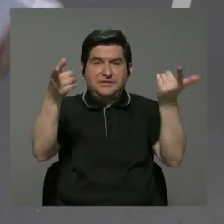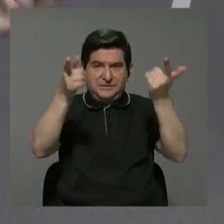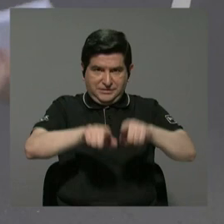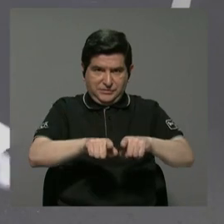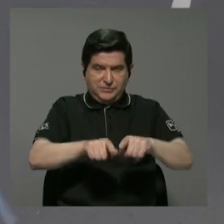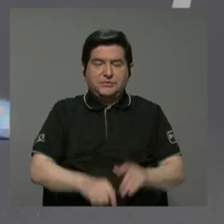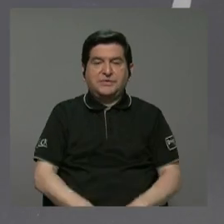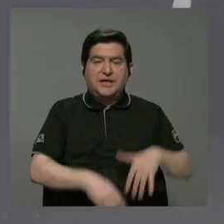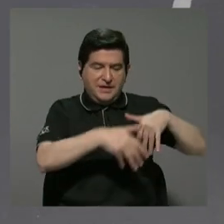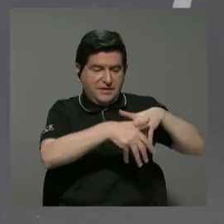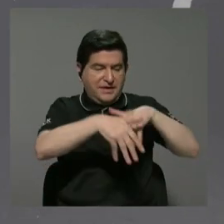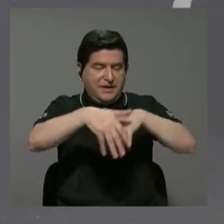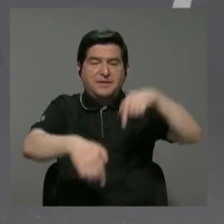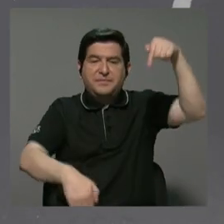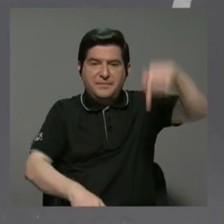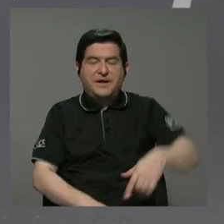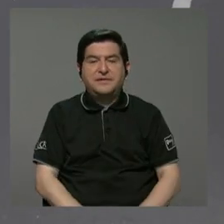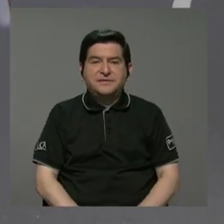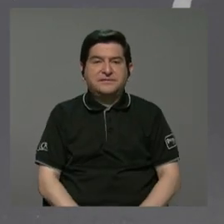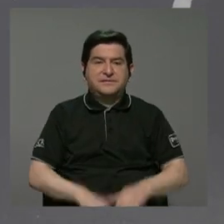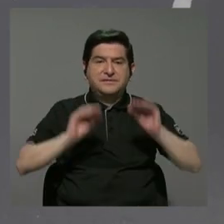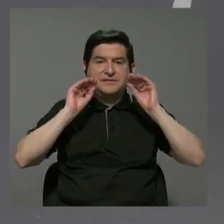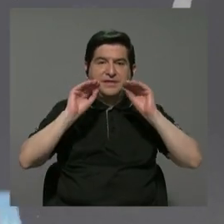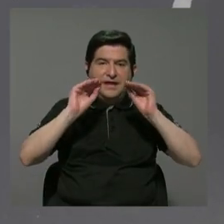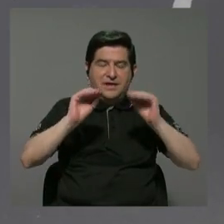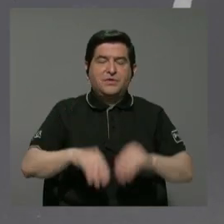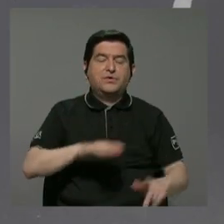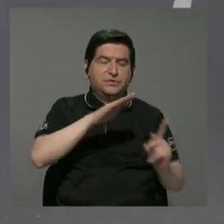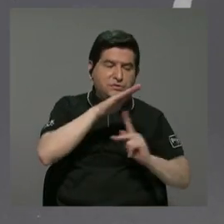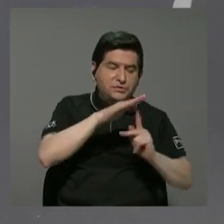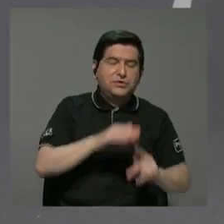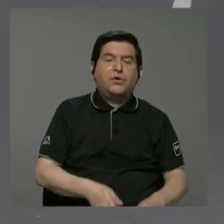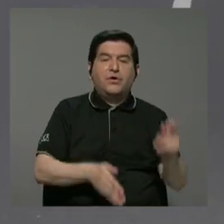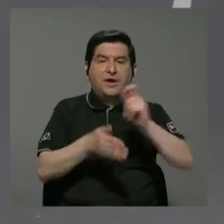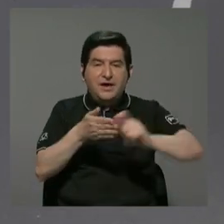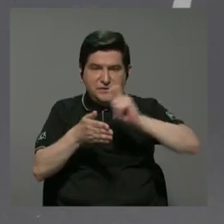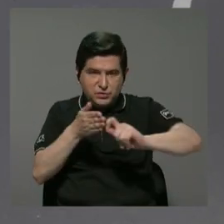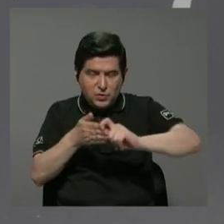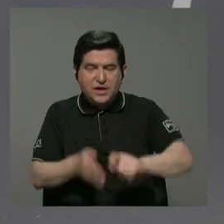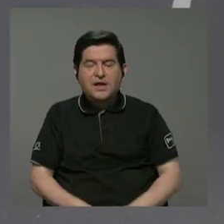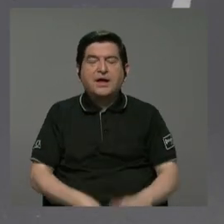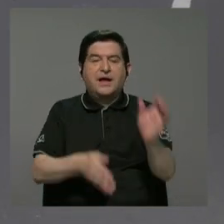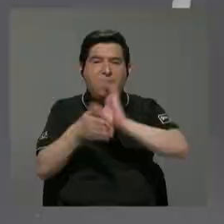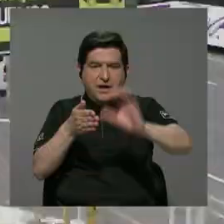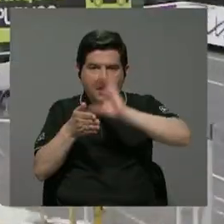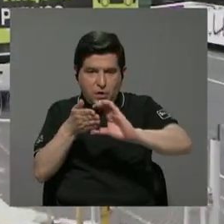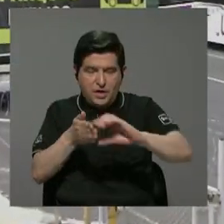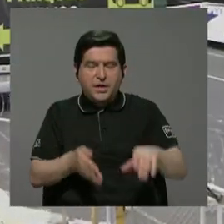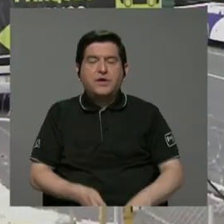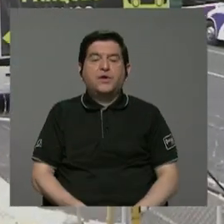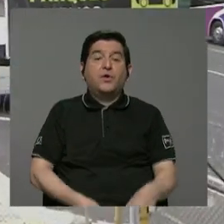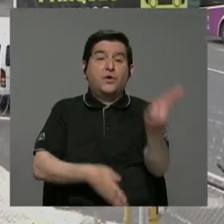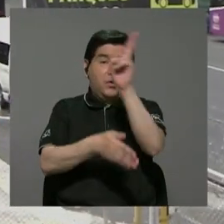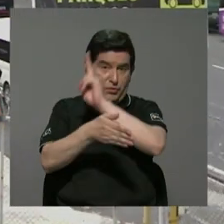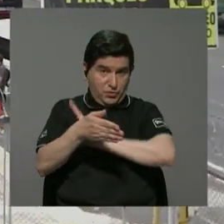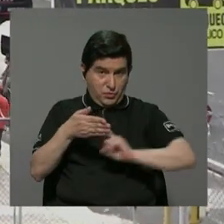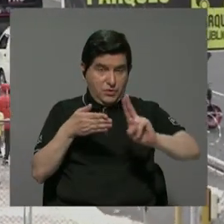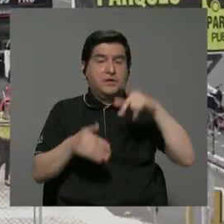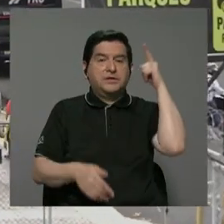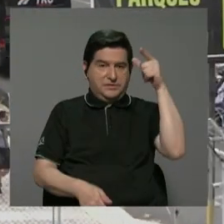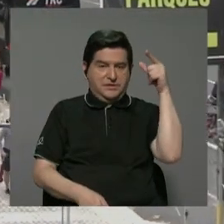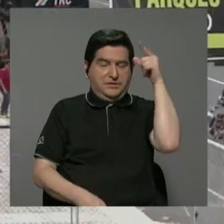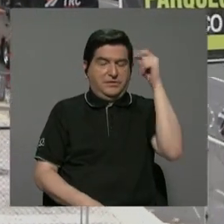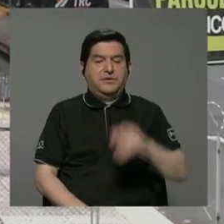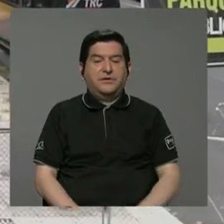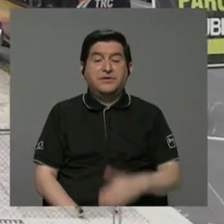se está marchando el día de hoy, la educación preescolar, la educación primaria, la educación secundaria y la educación universitaria, por supuesto.